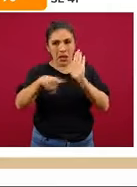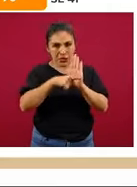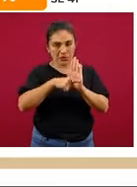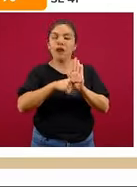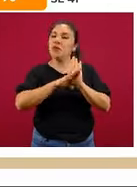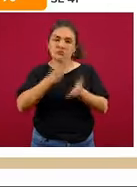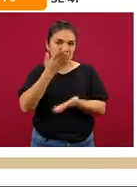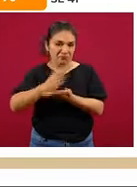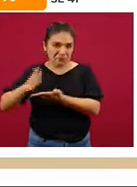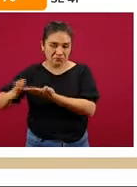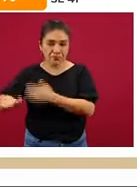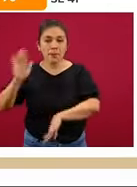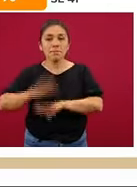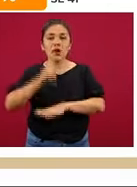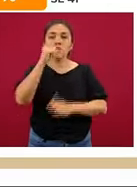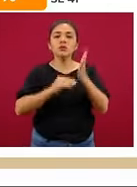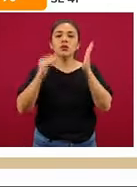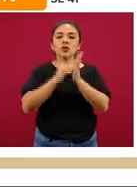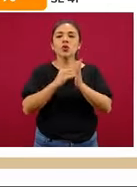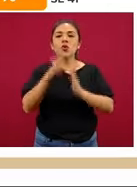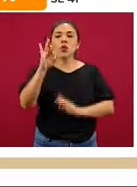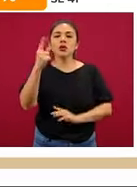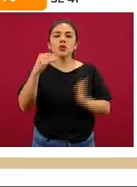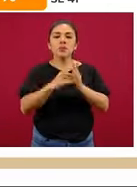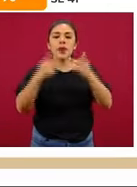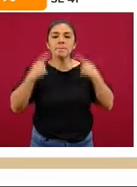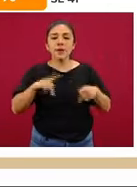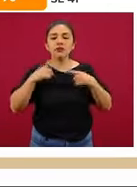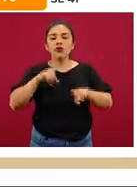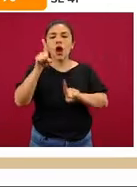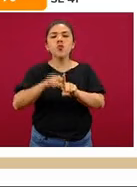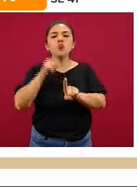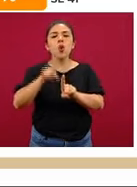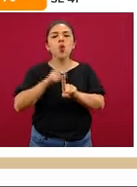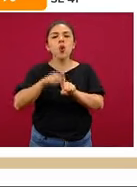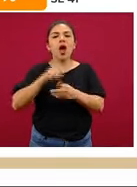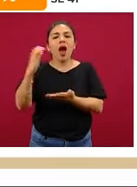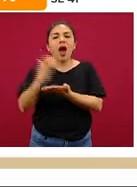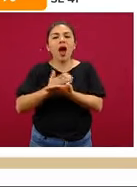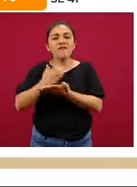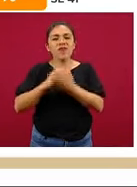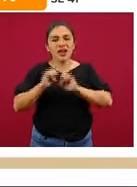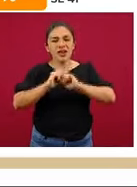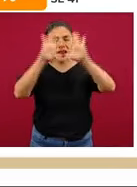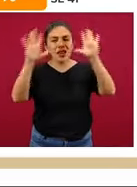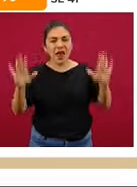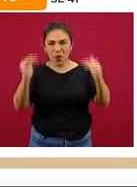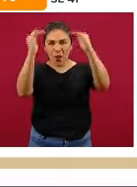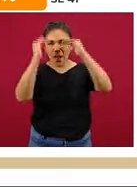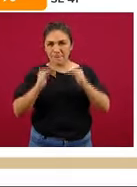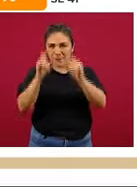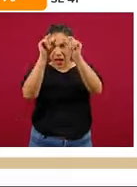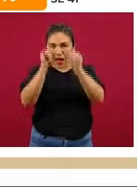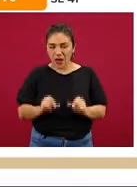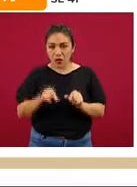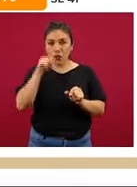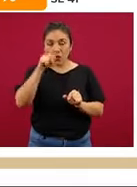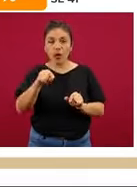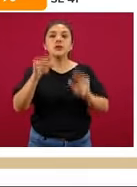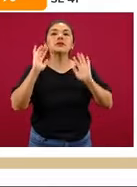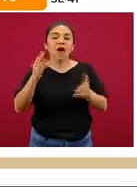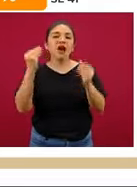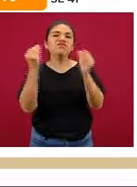más de 1.041.000 personas. En las barras de color café claro de la parte inferior, las que ya